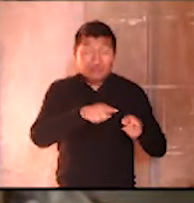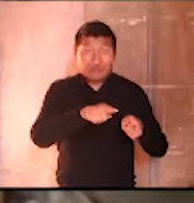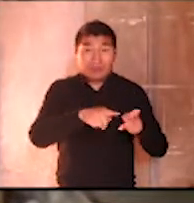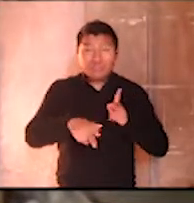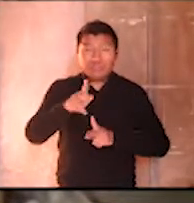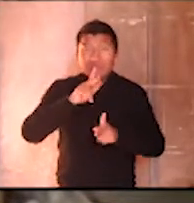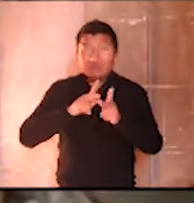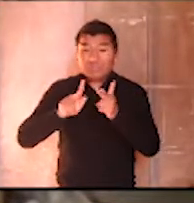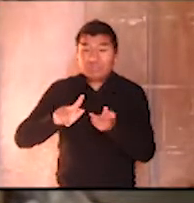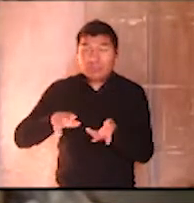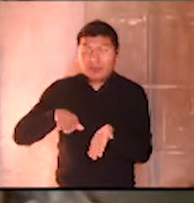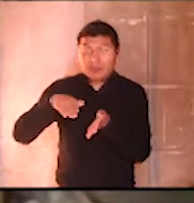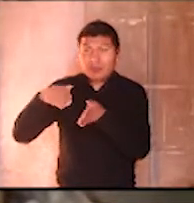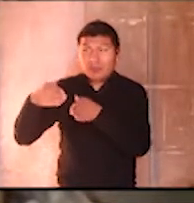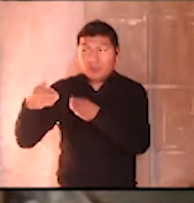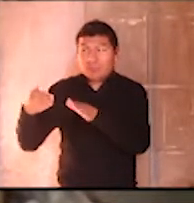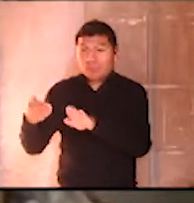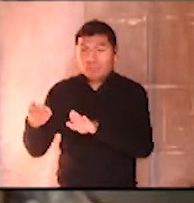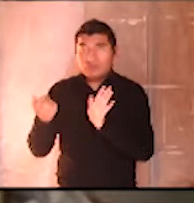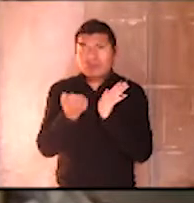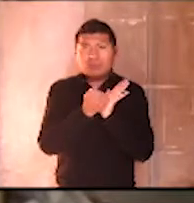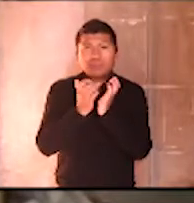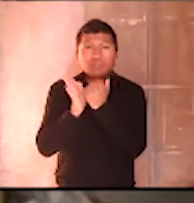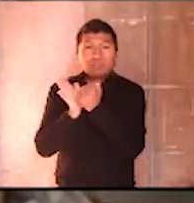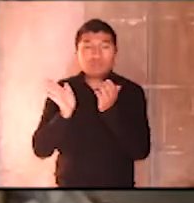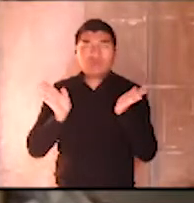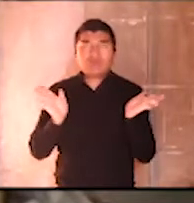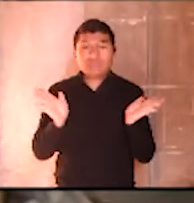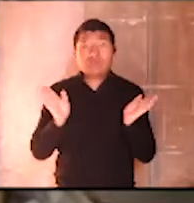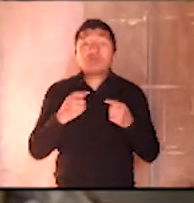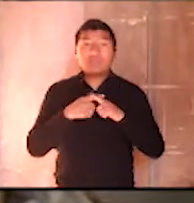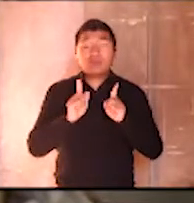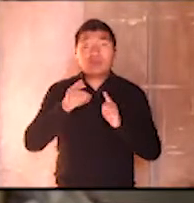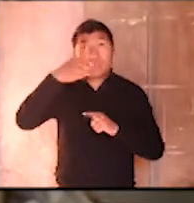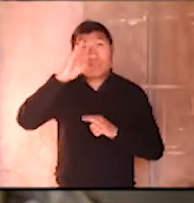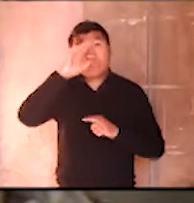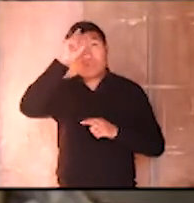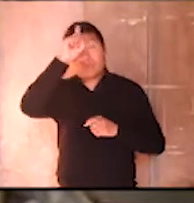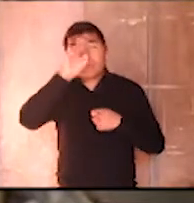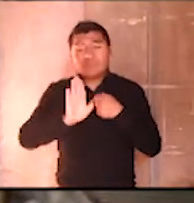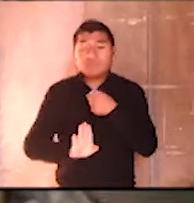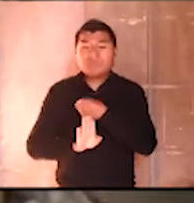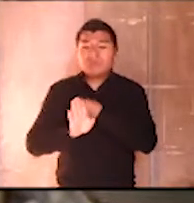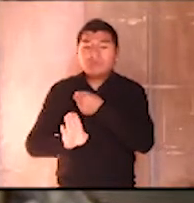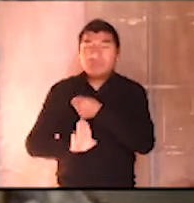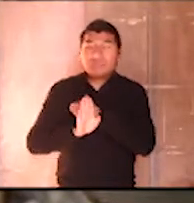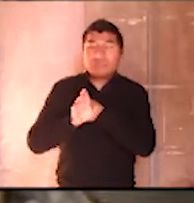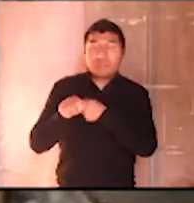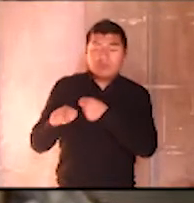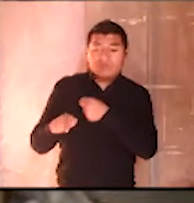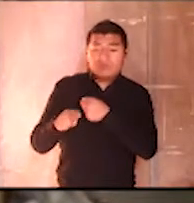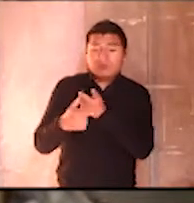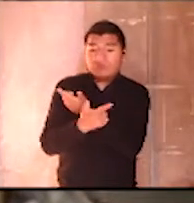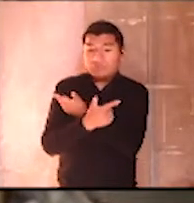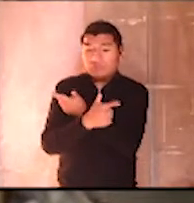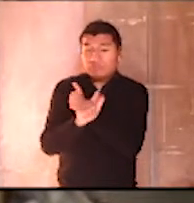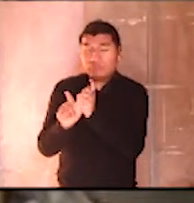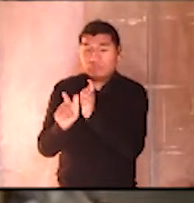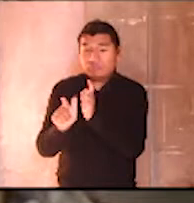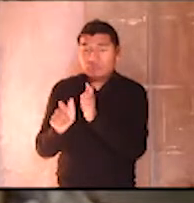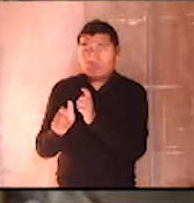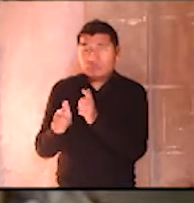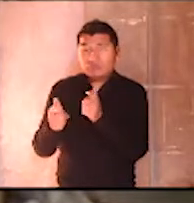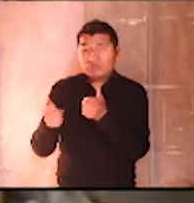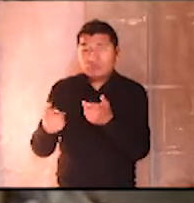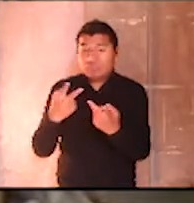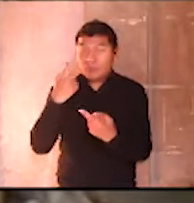entregado a una muerte infame. Pero Dios lo protegió, lo libró, lo